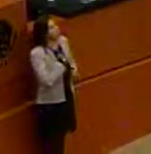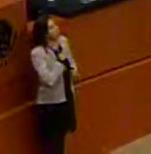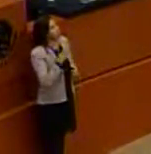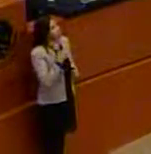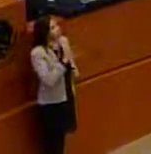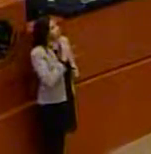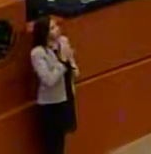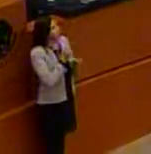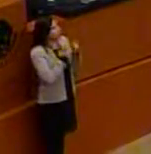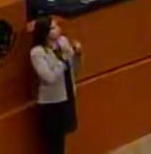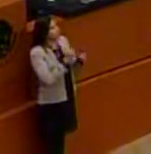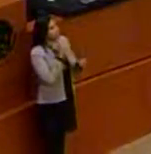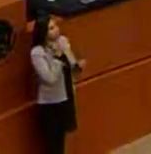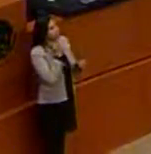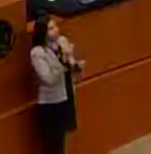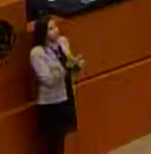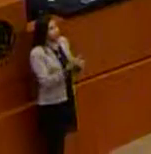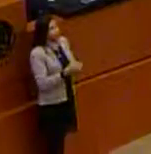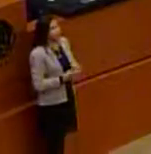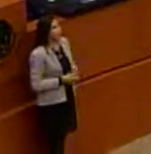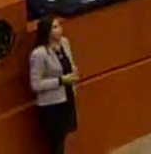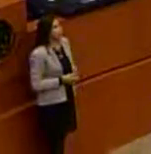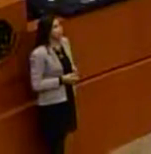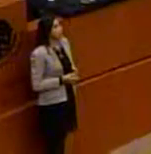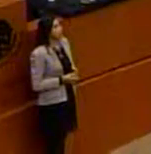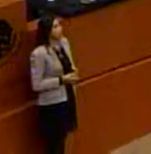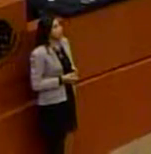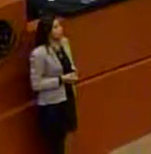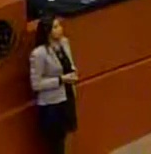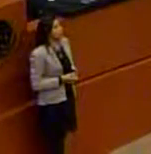que sean debidamente considerados por